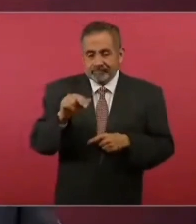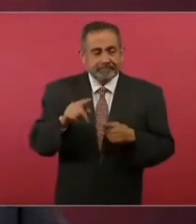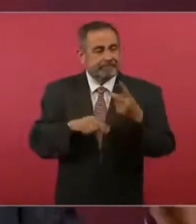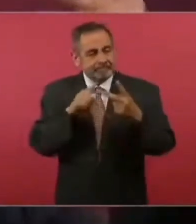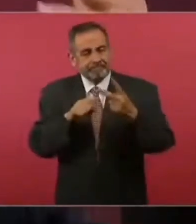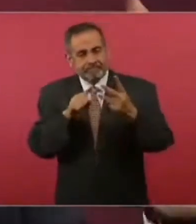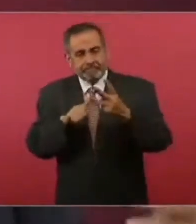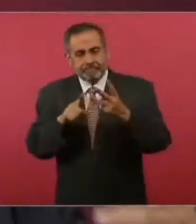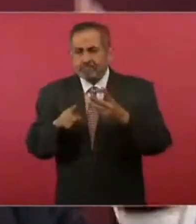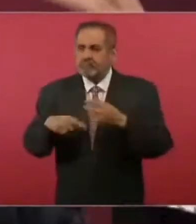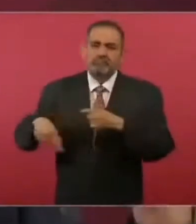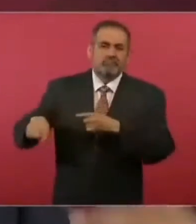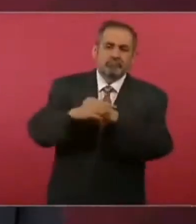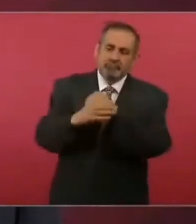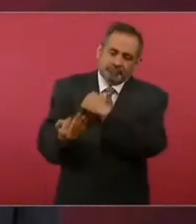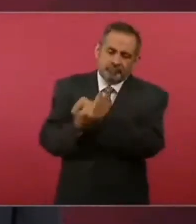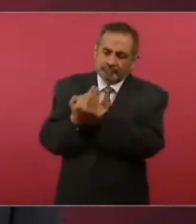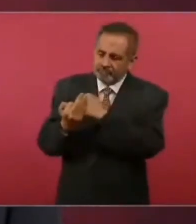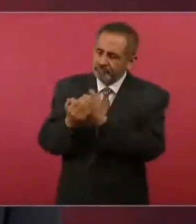todas las defensas